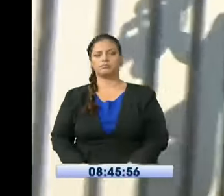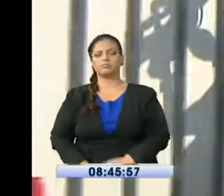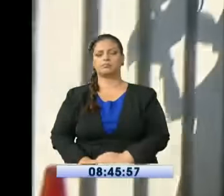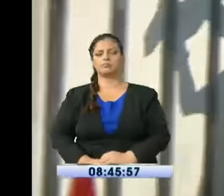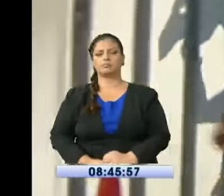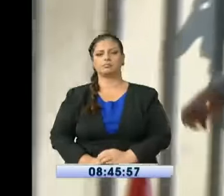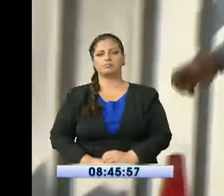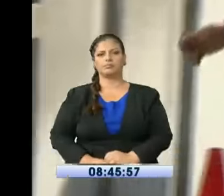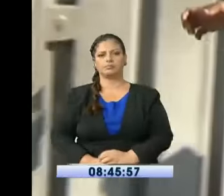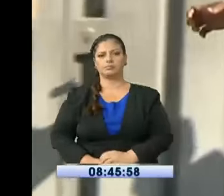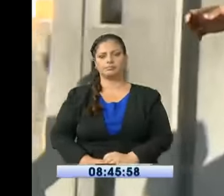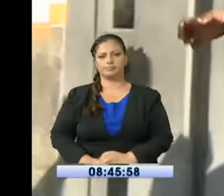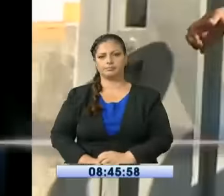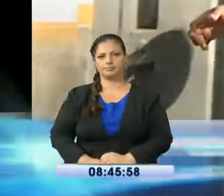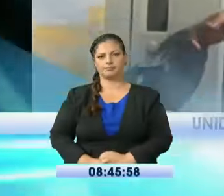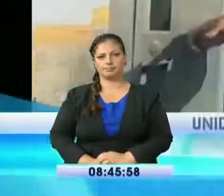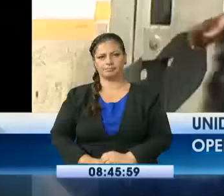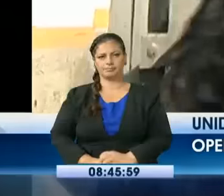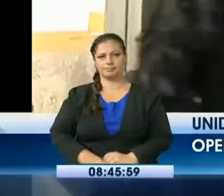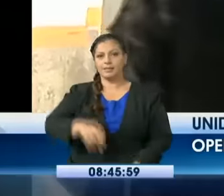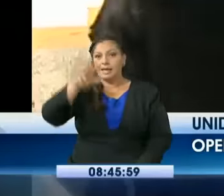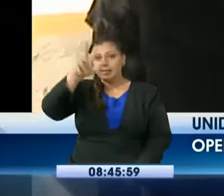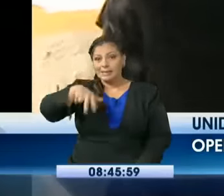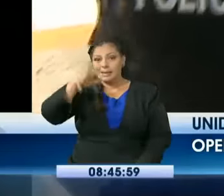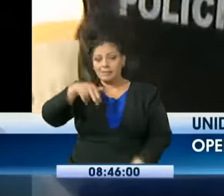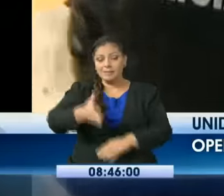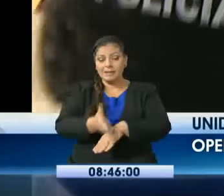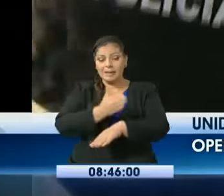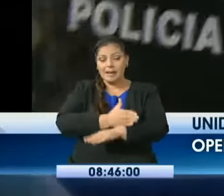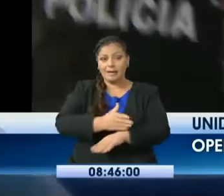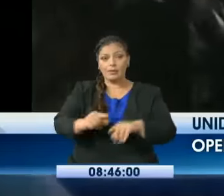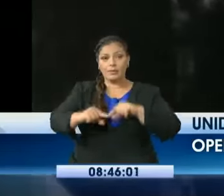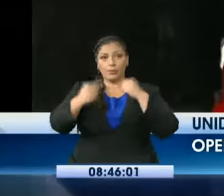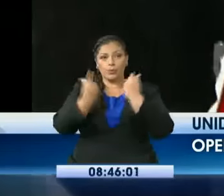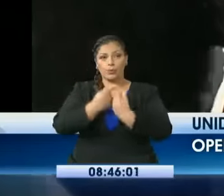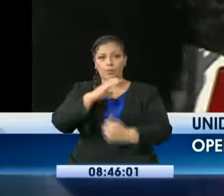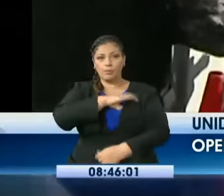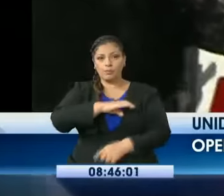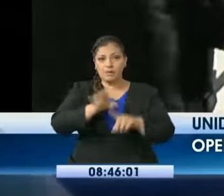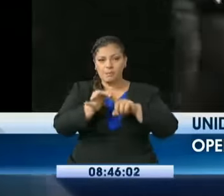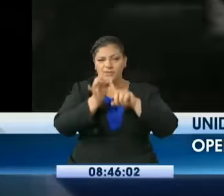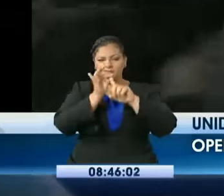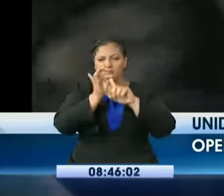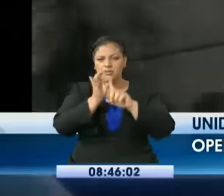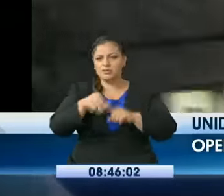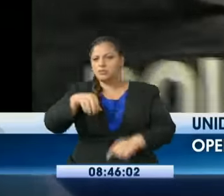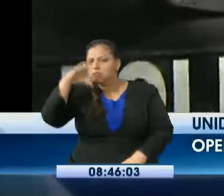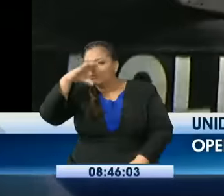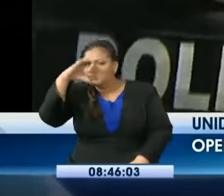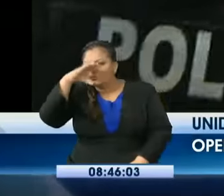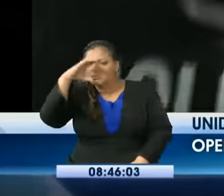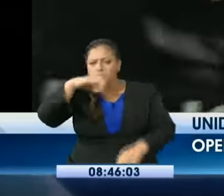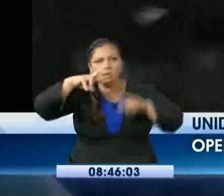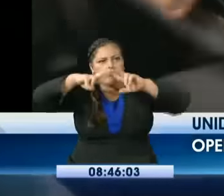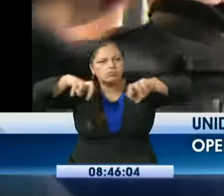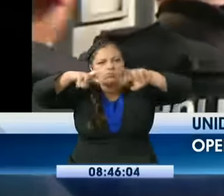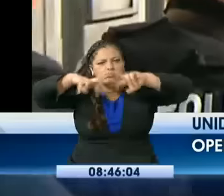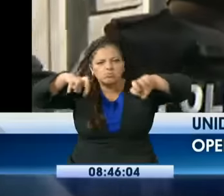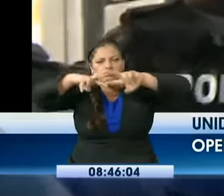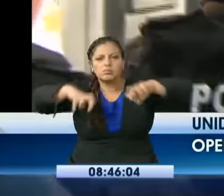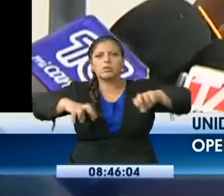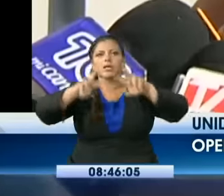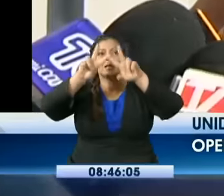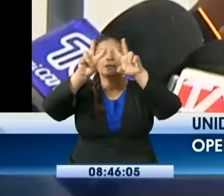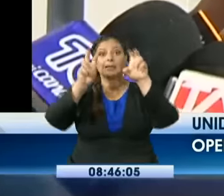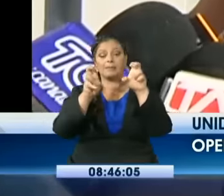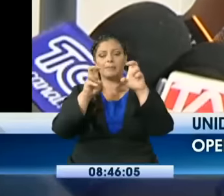3 meses les tomó a las unidades de investigación determinar la presunta ilegalidad que se estaría efectuando por parte de la